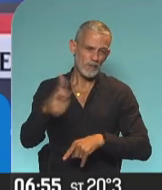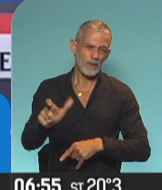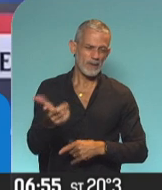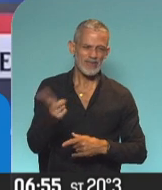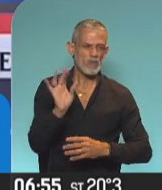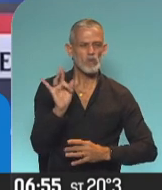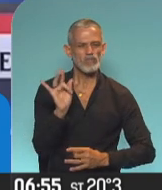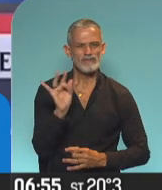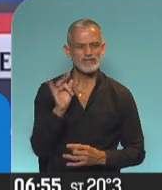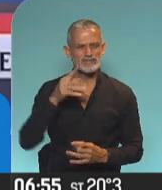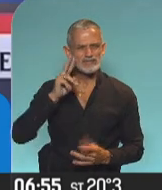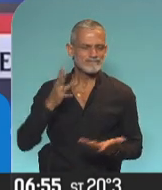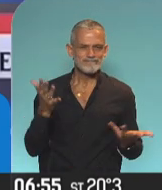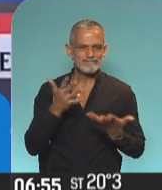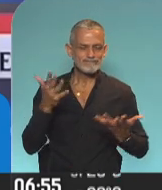muy difíciles